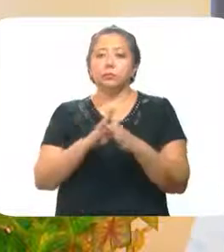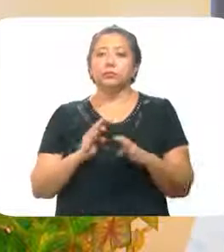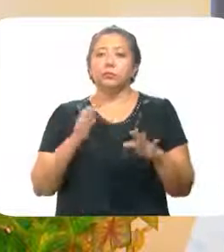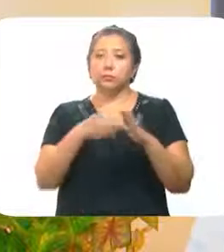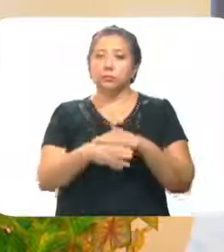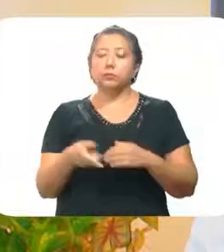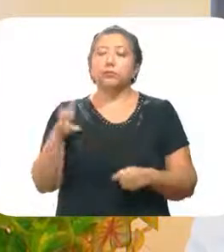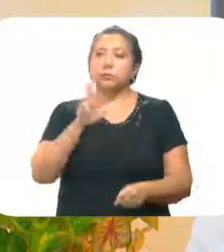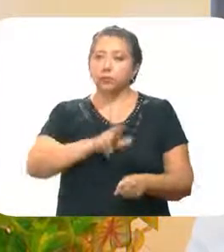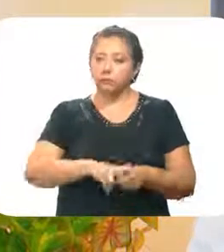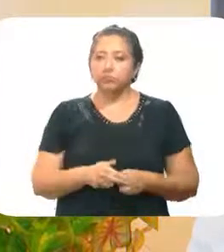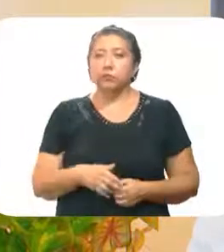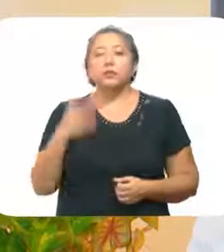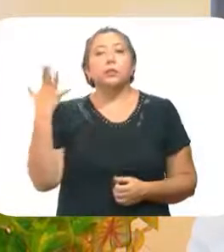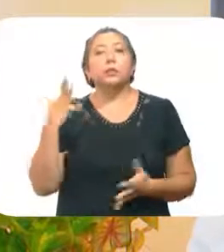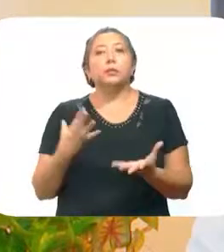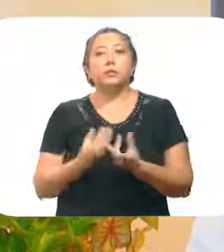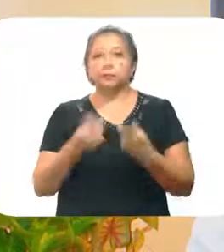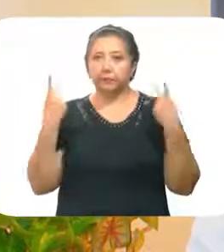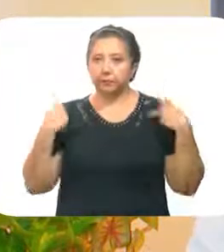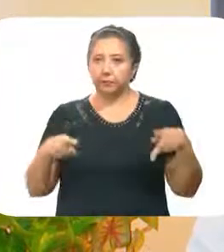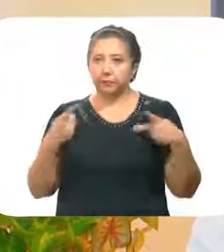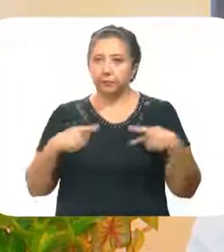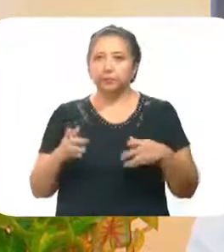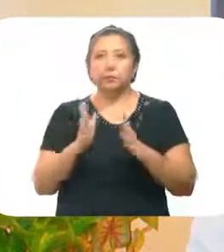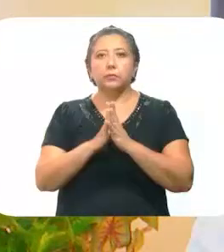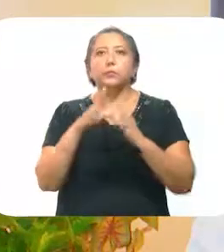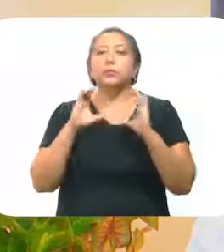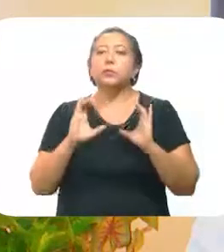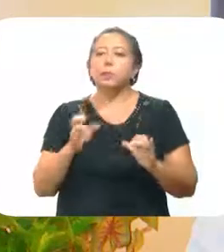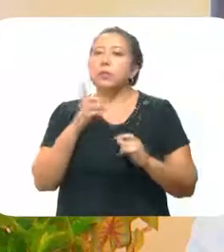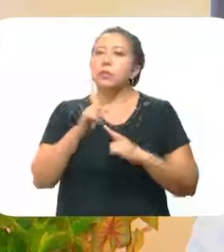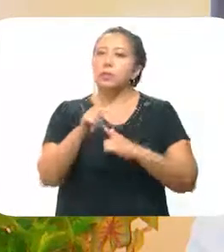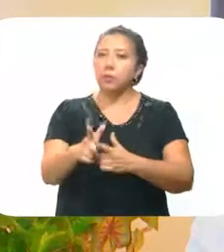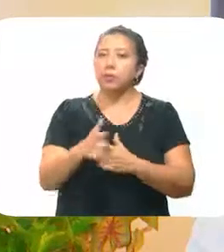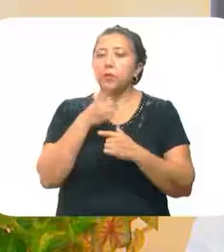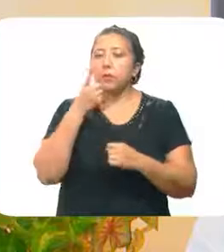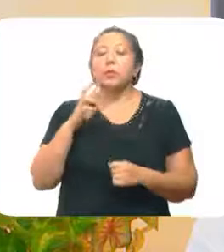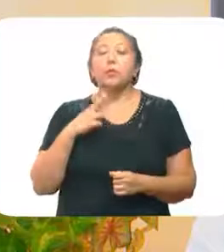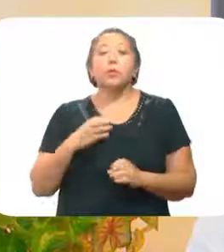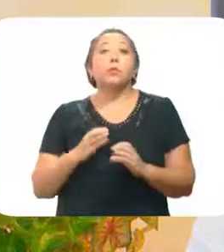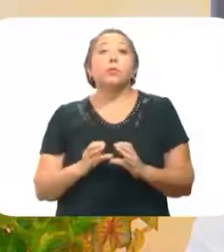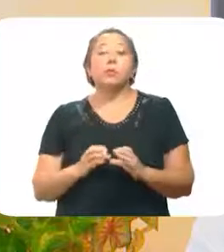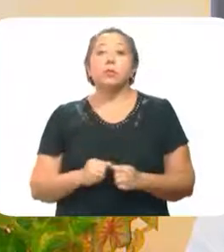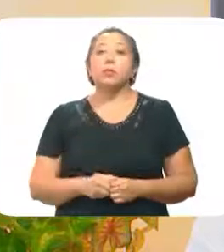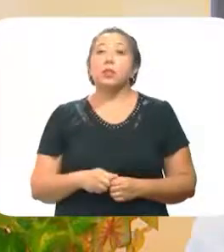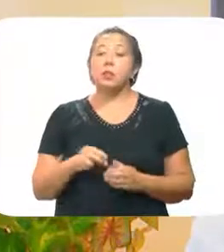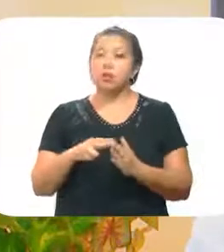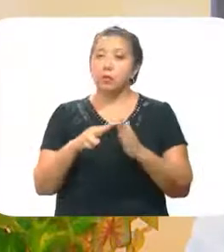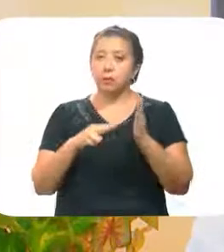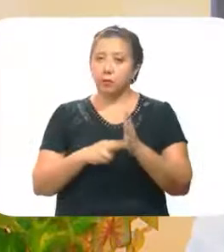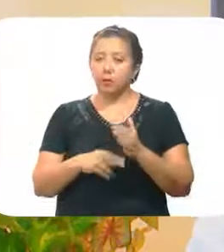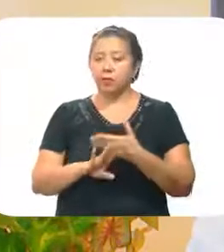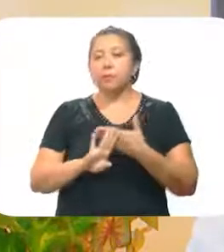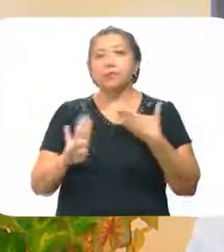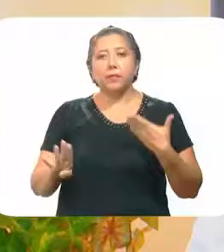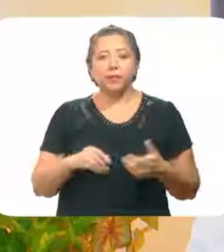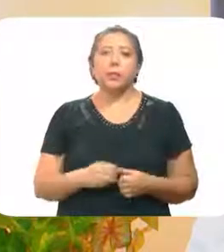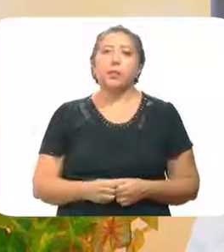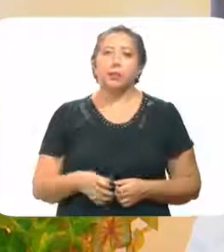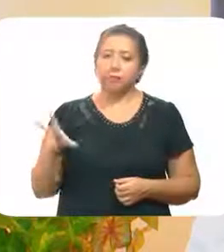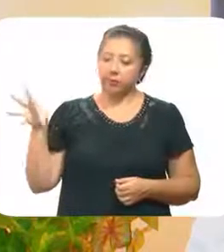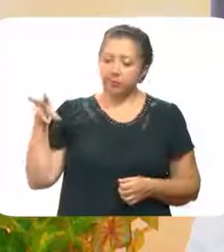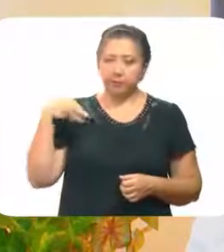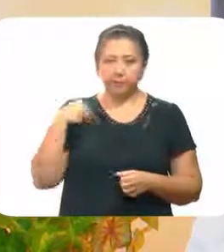los ingresos hospitalarios, por lo que pedimos a la población no bajar la guardia y continuar actuando con responsabilidad y siguiendo las medidas